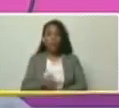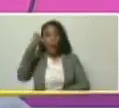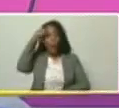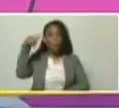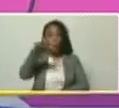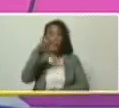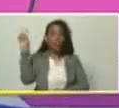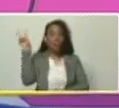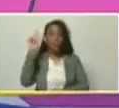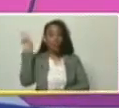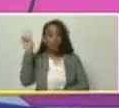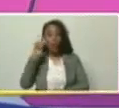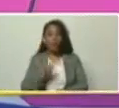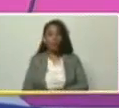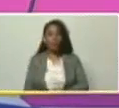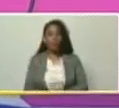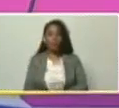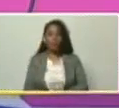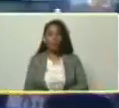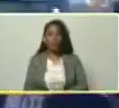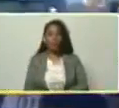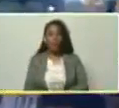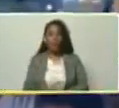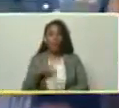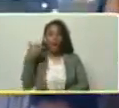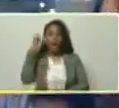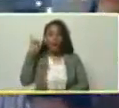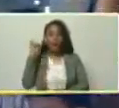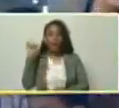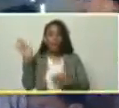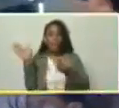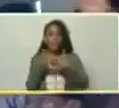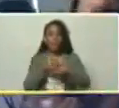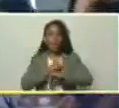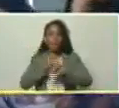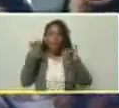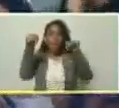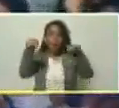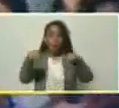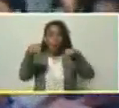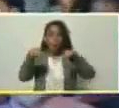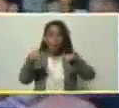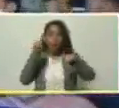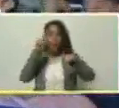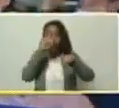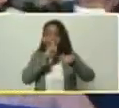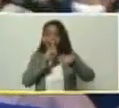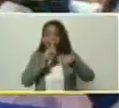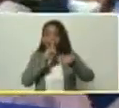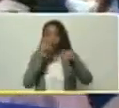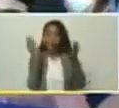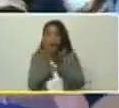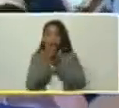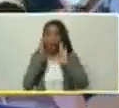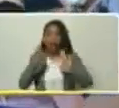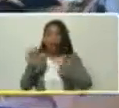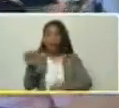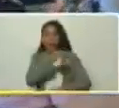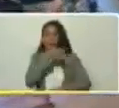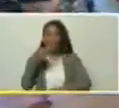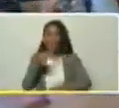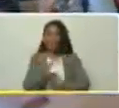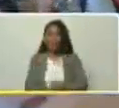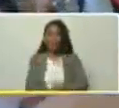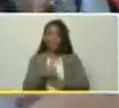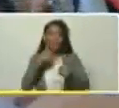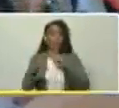de Venezuela, estar cerrando hoy un año escolar con éxito.